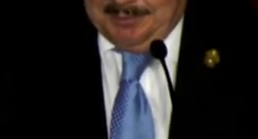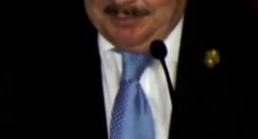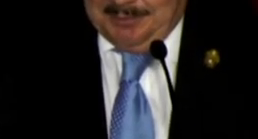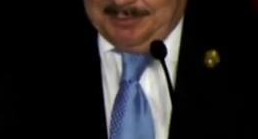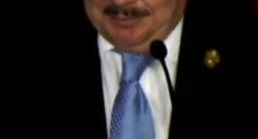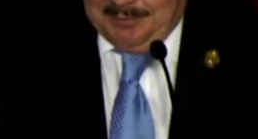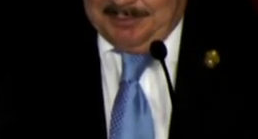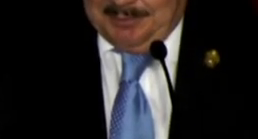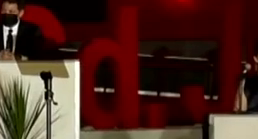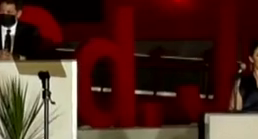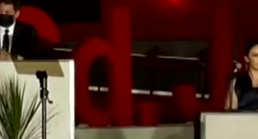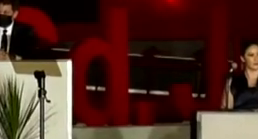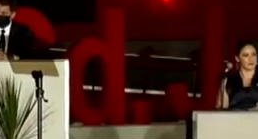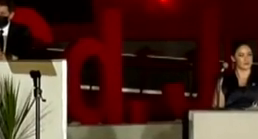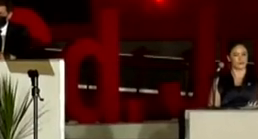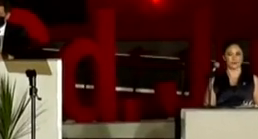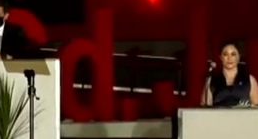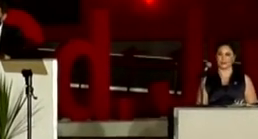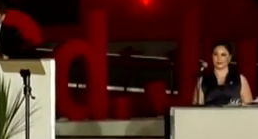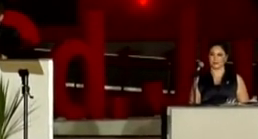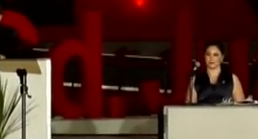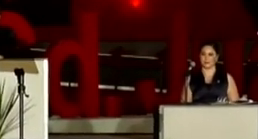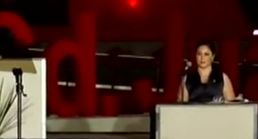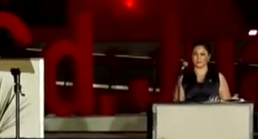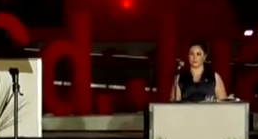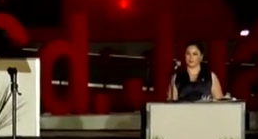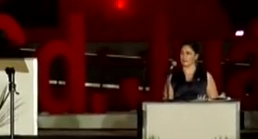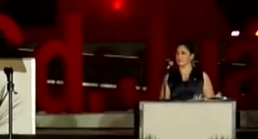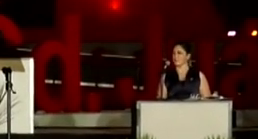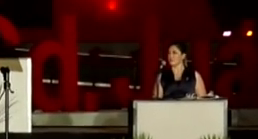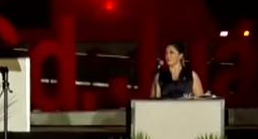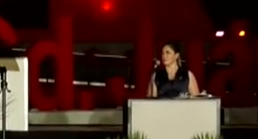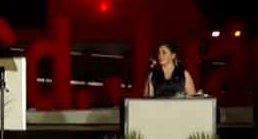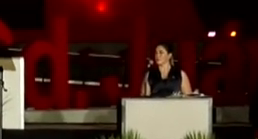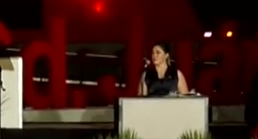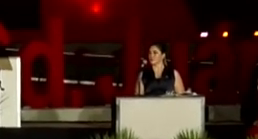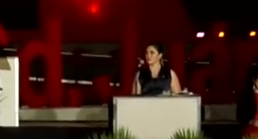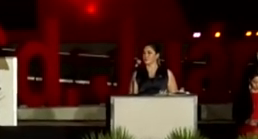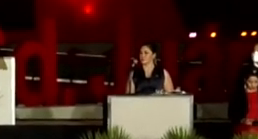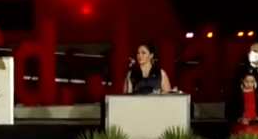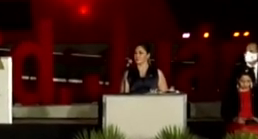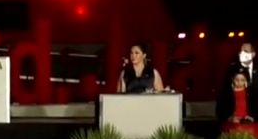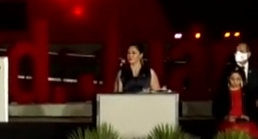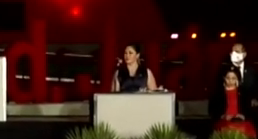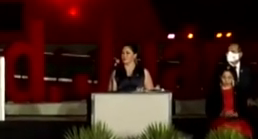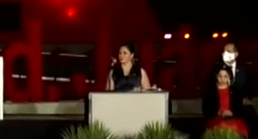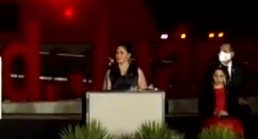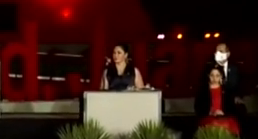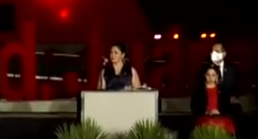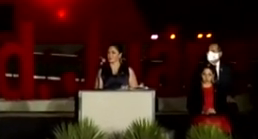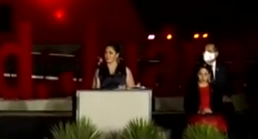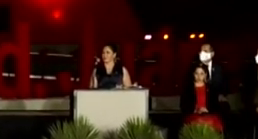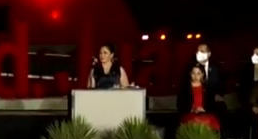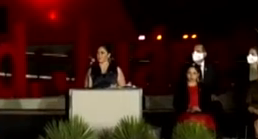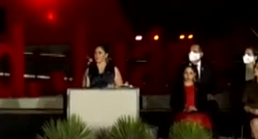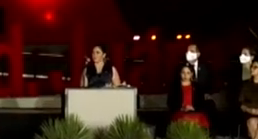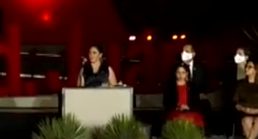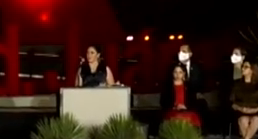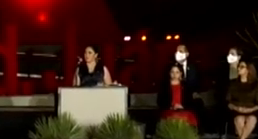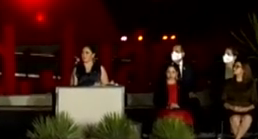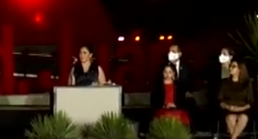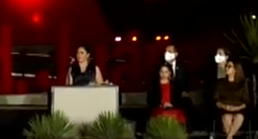mismo una gran complejidad con grandes desafíos y enormes oportunidades. Es